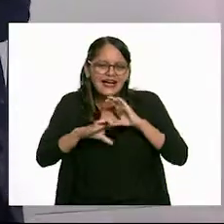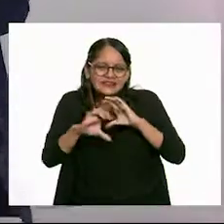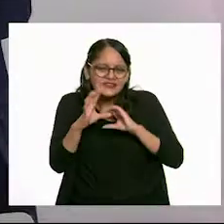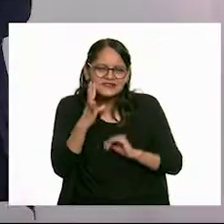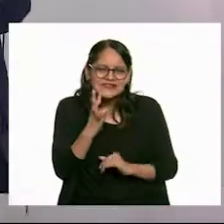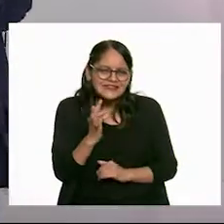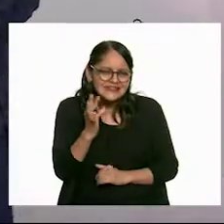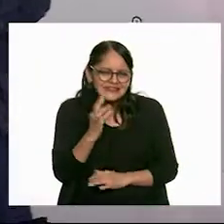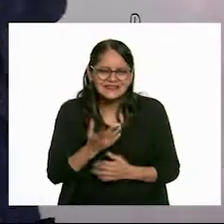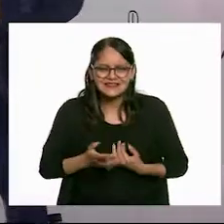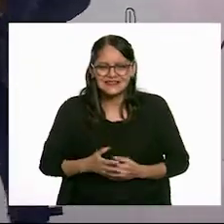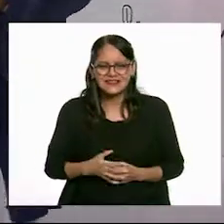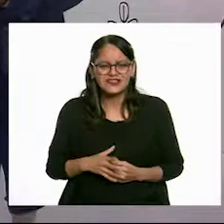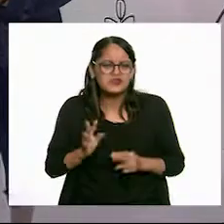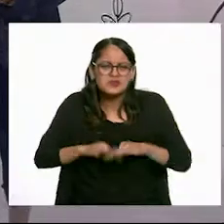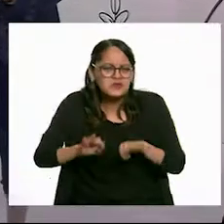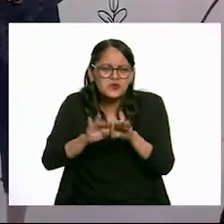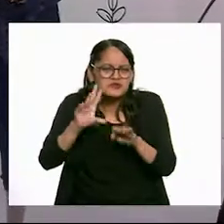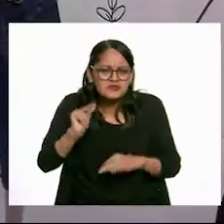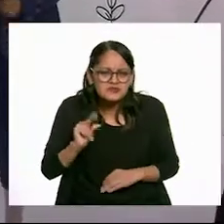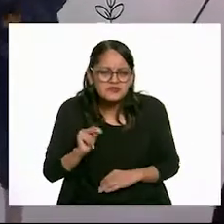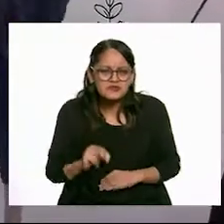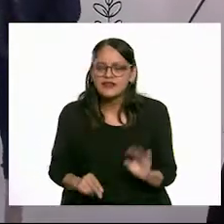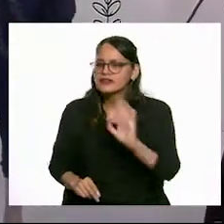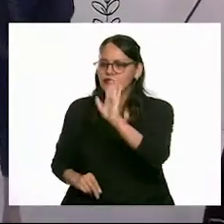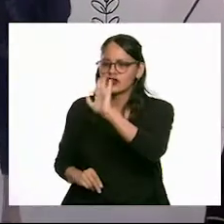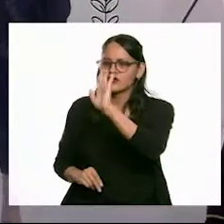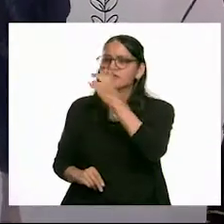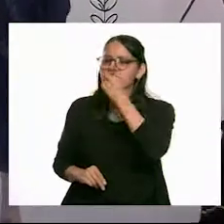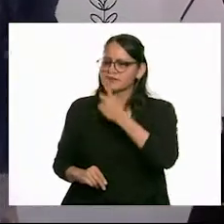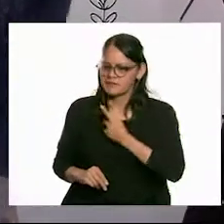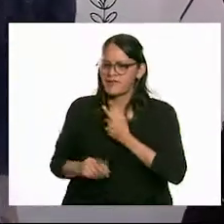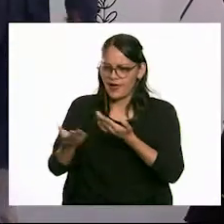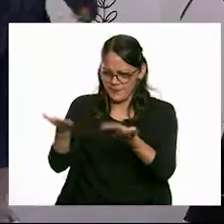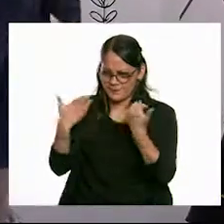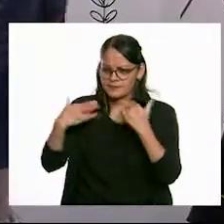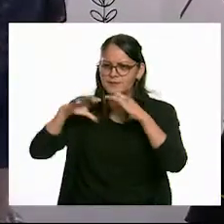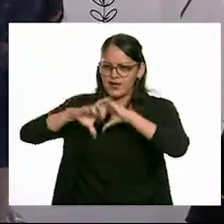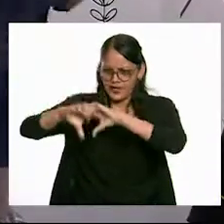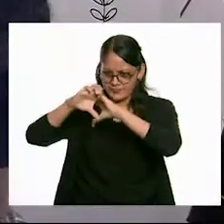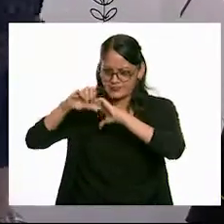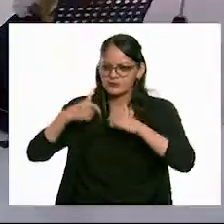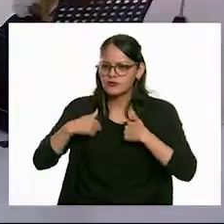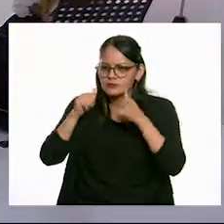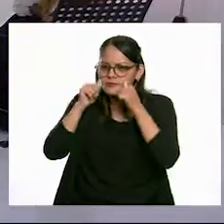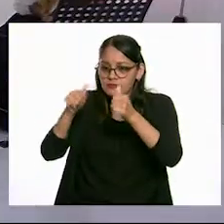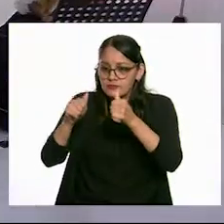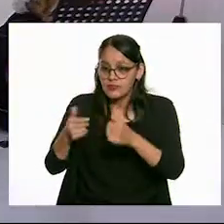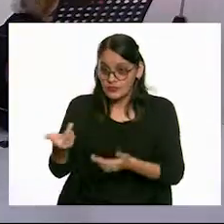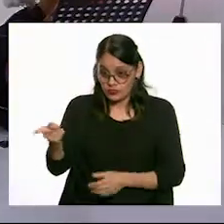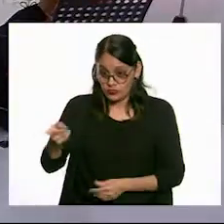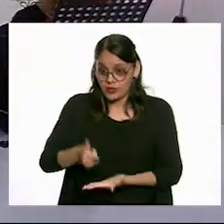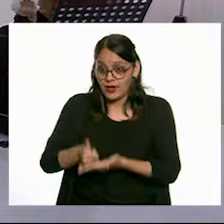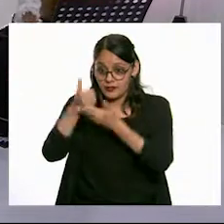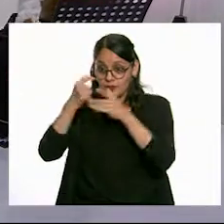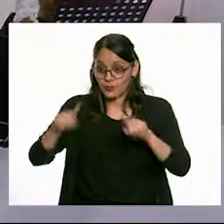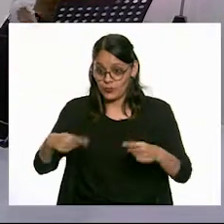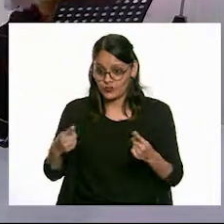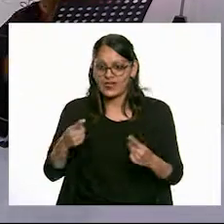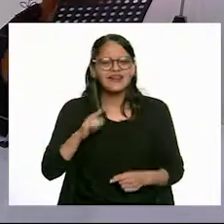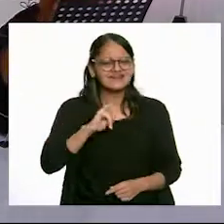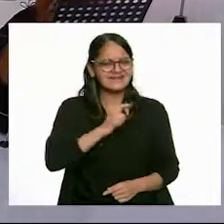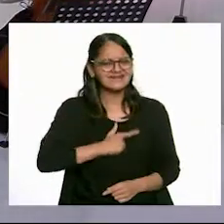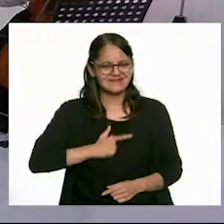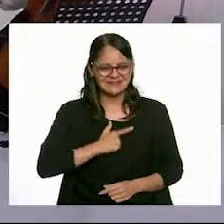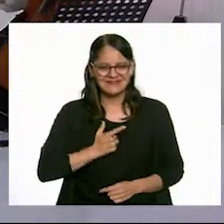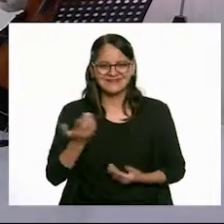señora. No tiene ninguna importancia. No digas más. Quiero escucharla. ¿Tú le acompañas? Con todo gusto. Vamos,